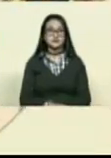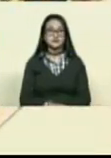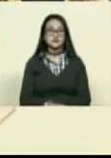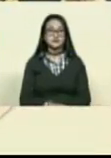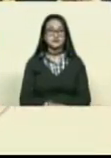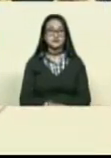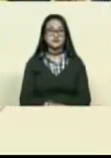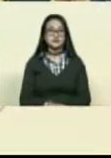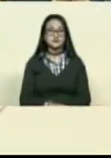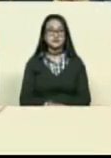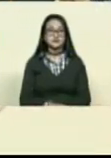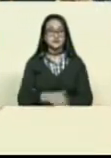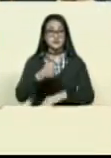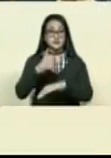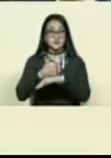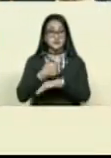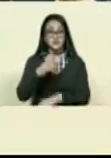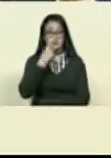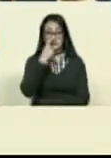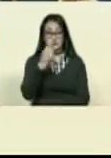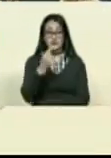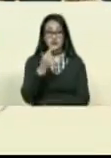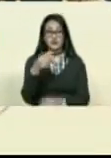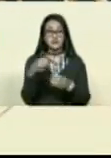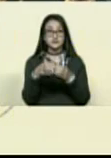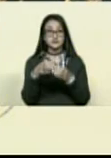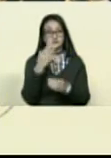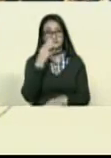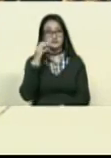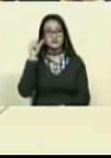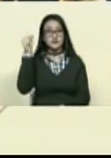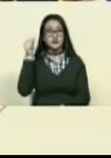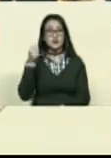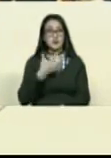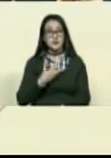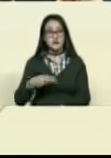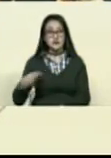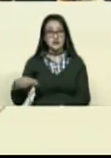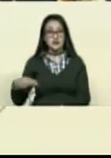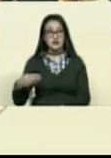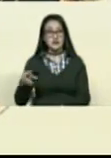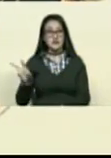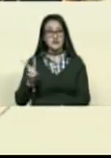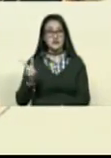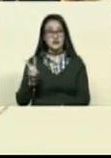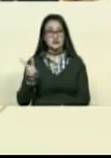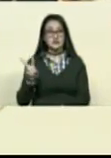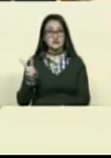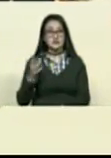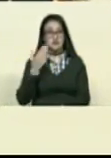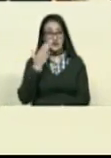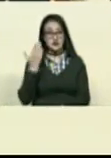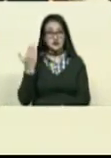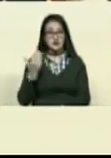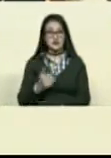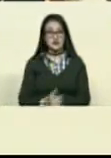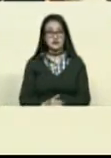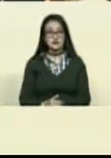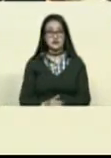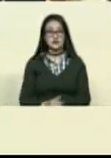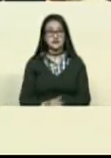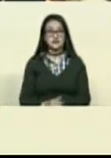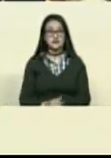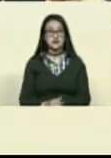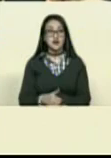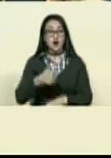Bolivariana, general en jefe Ezequiel Zamora, por el ciudadano Nicolás Maduro Moros, presidente constitucional de la República Bolivariana de Venezuela, comandante en jefe